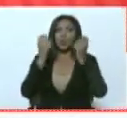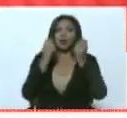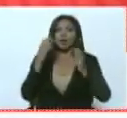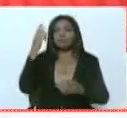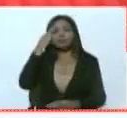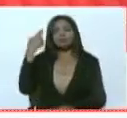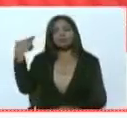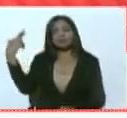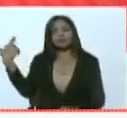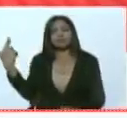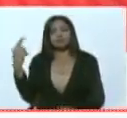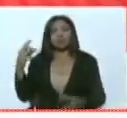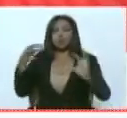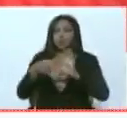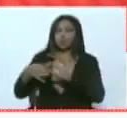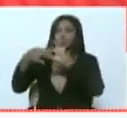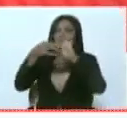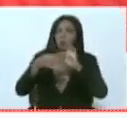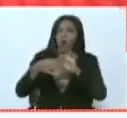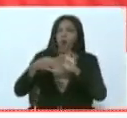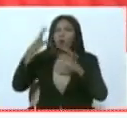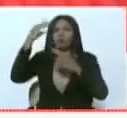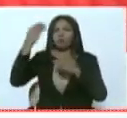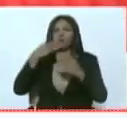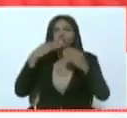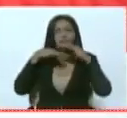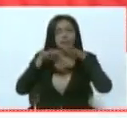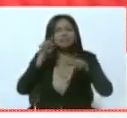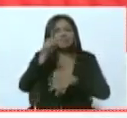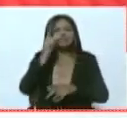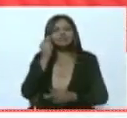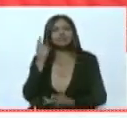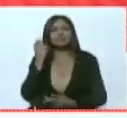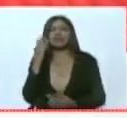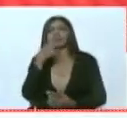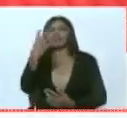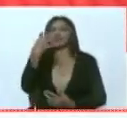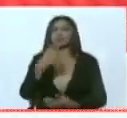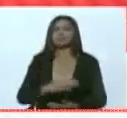reflexión, unión, que Dios te bendiga, mija.